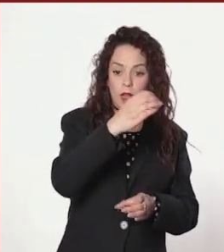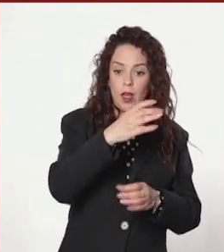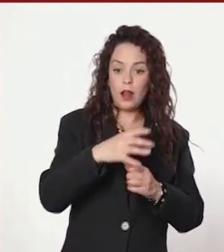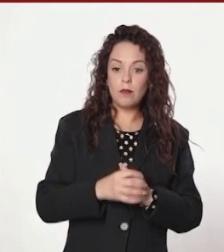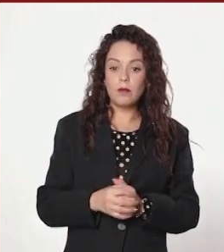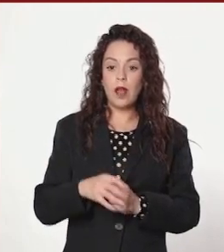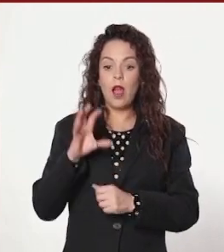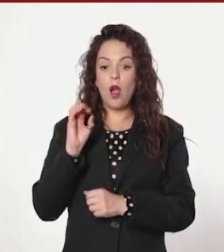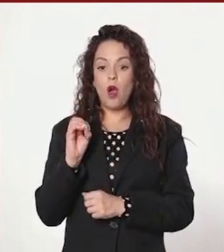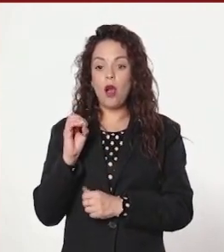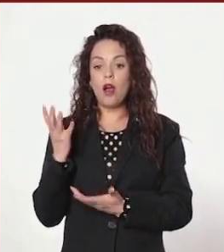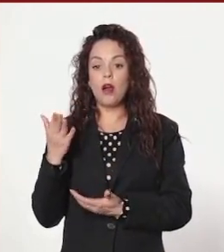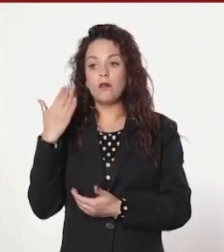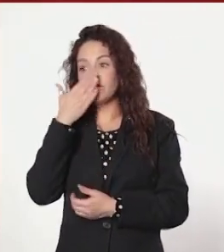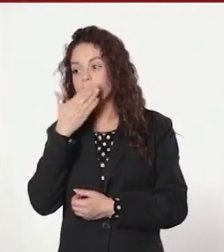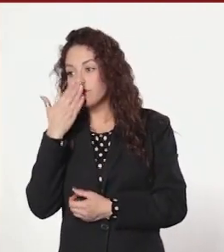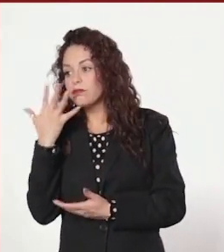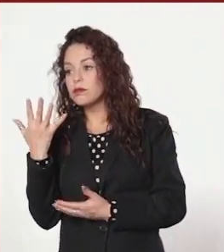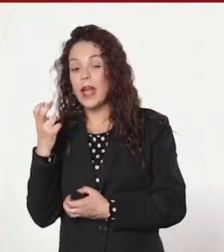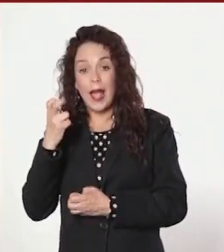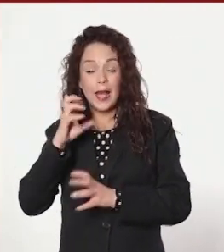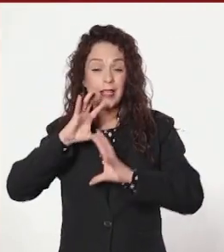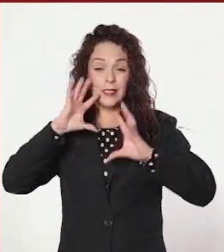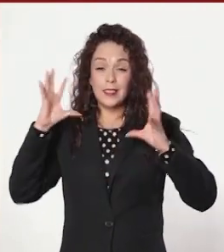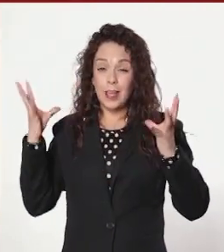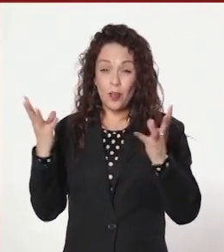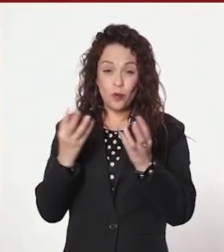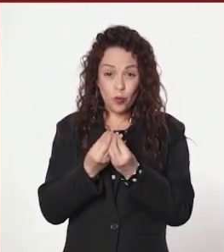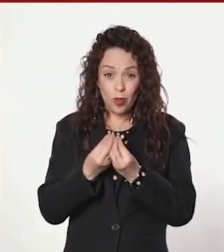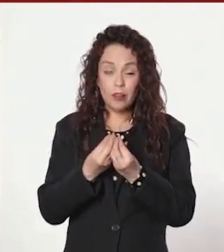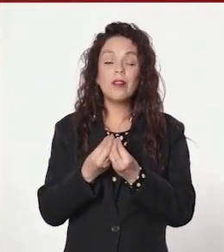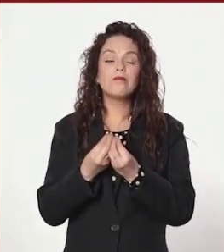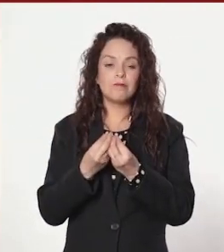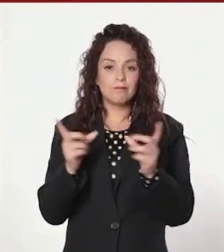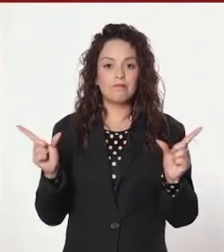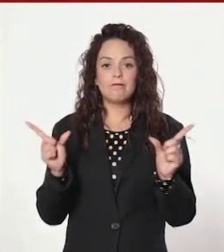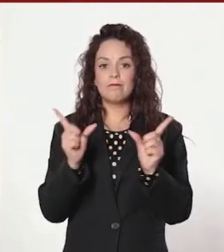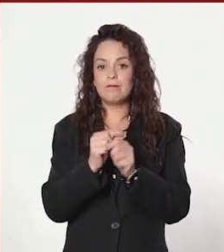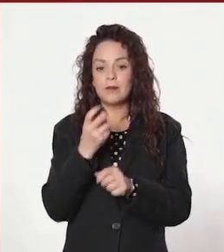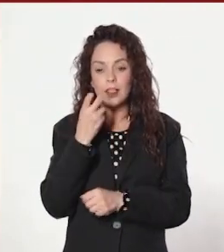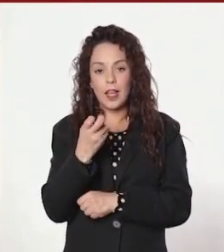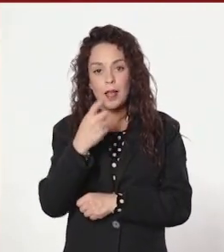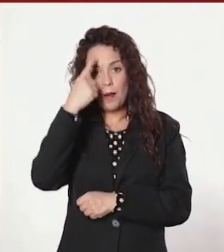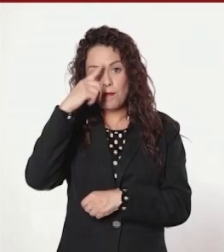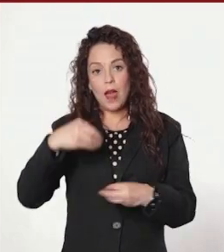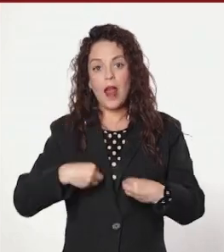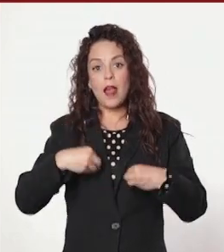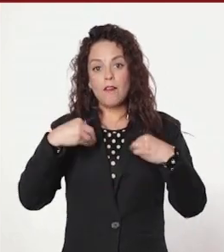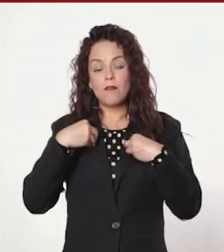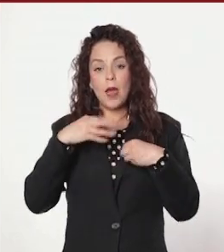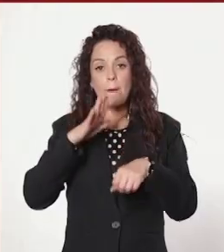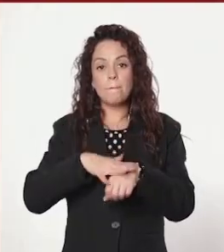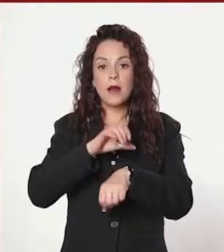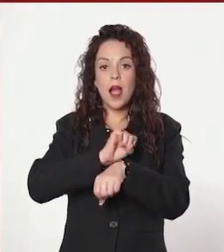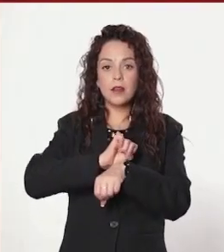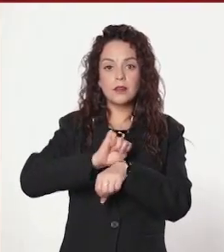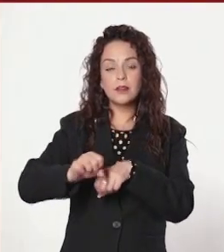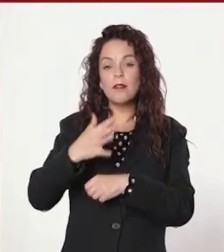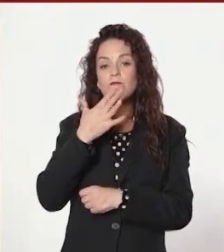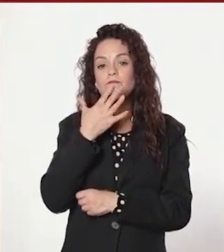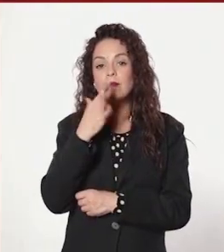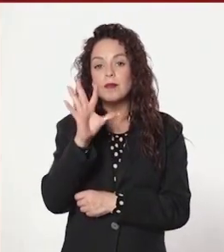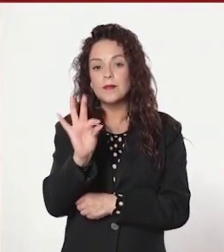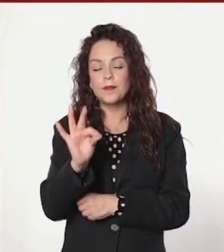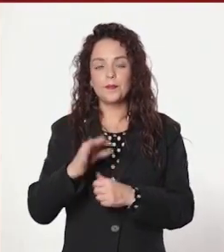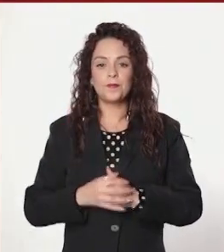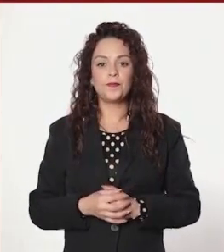usas servilletas, usa el pañuelo, o sea, todo eso se resume en esto, ¿no? O sea, hay que vivir un poquito más sencillos, más simples. Por ejemplo,